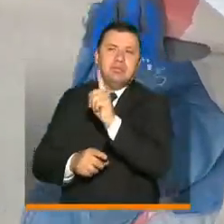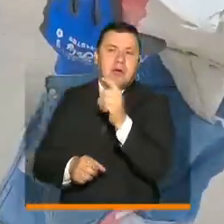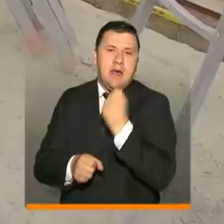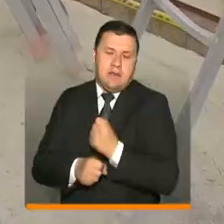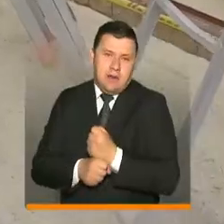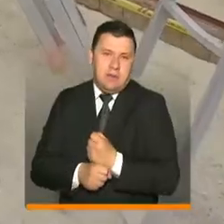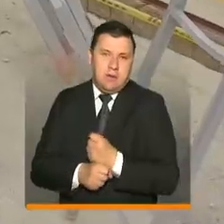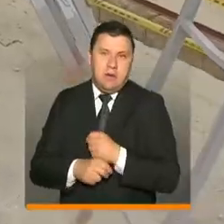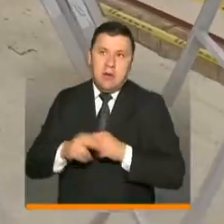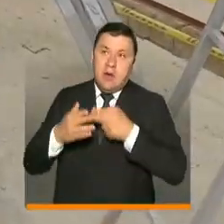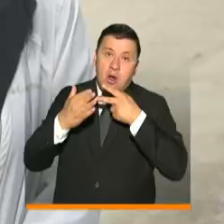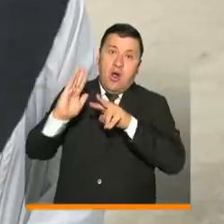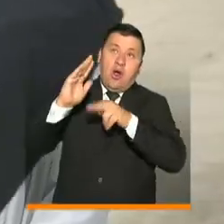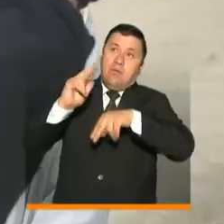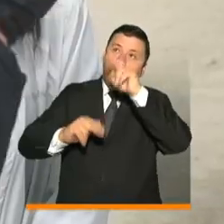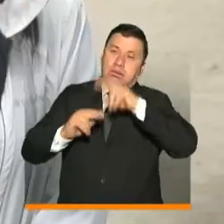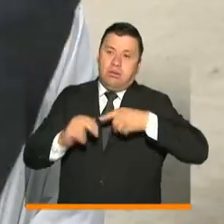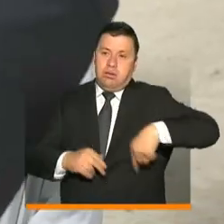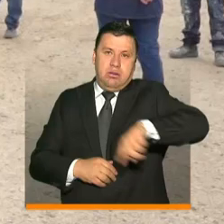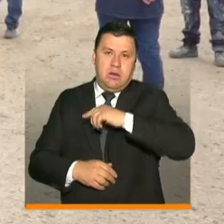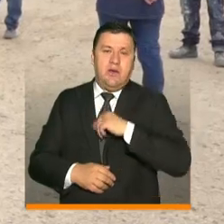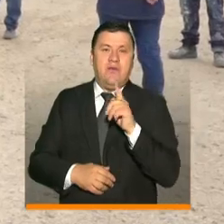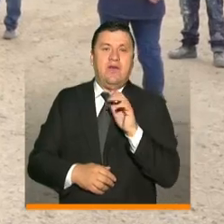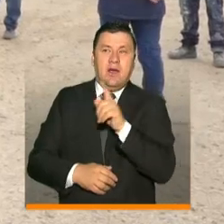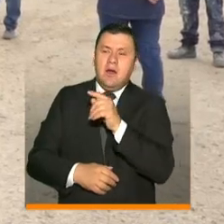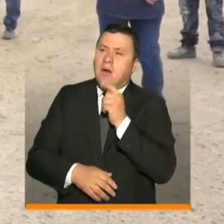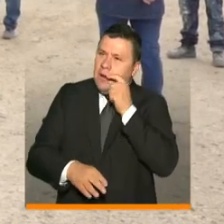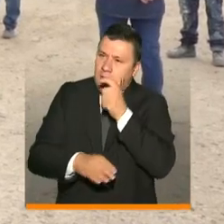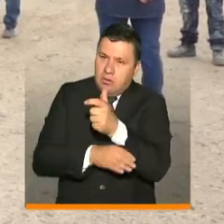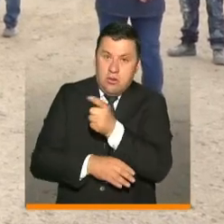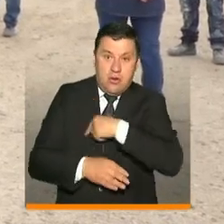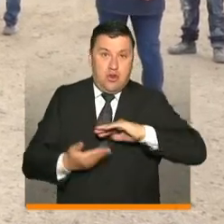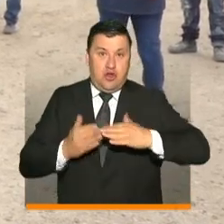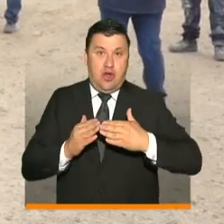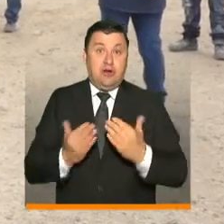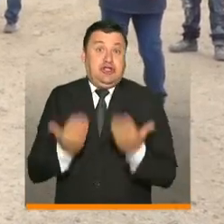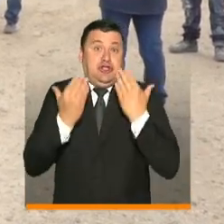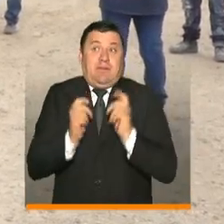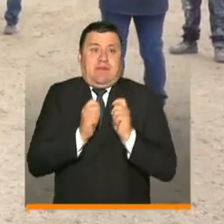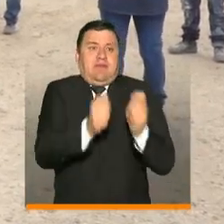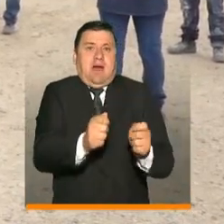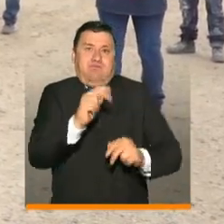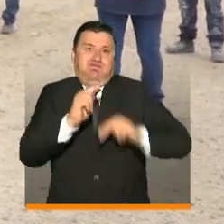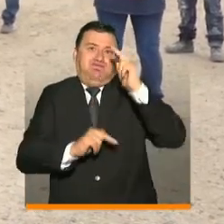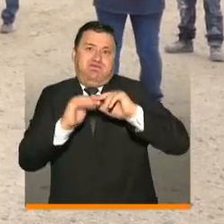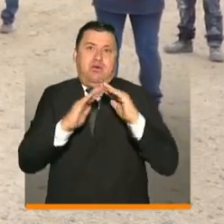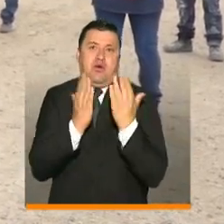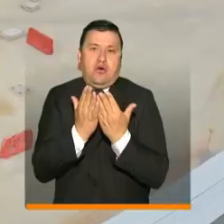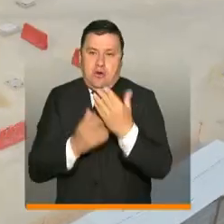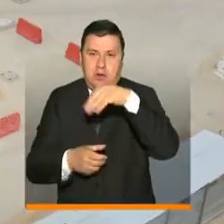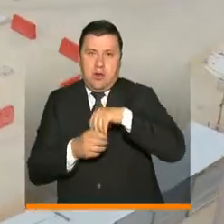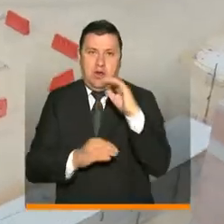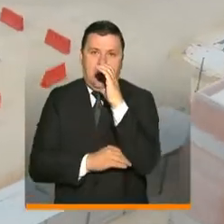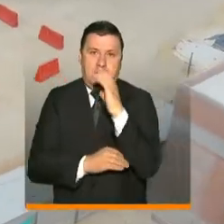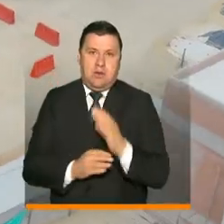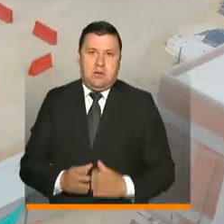trabajadores, de las obras, de nuestro mismo personal del FIE y de toda la comunidad que se va a ver beneficiada con estas obras de infraestructura en